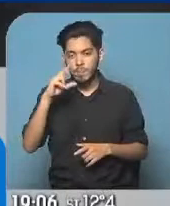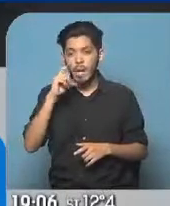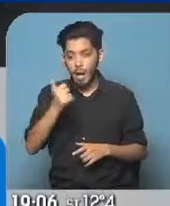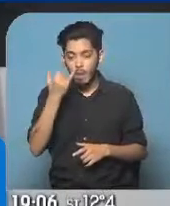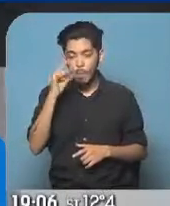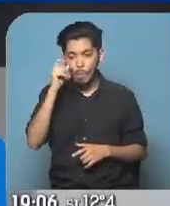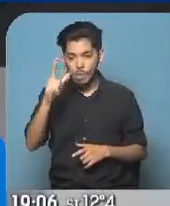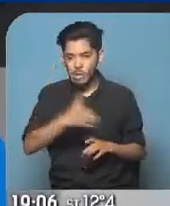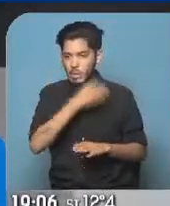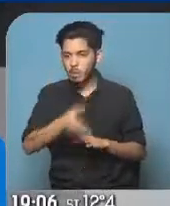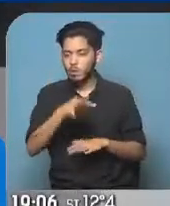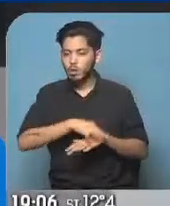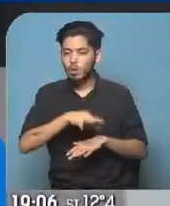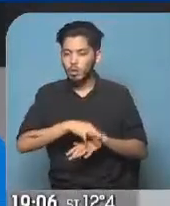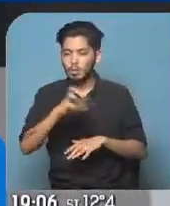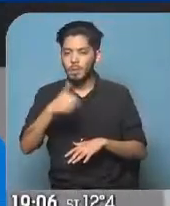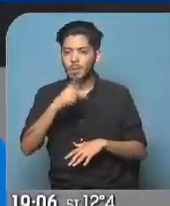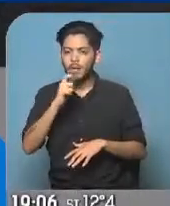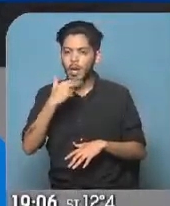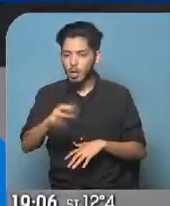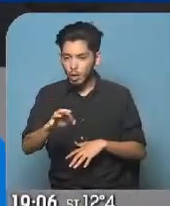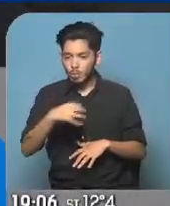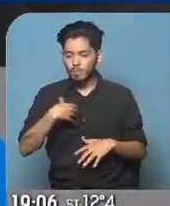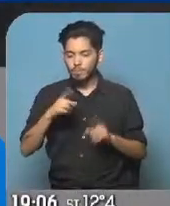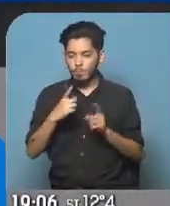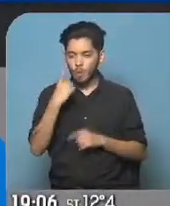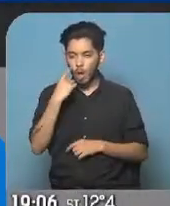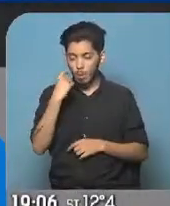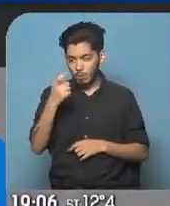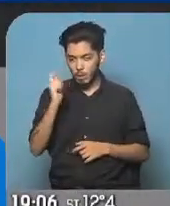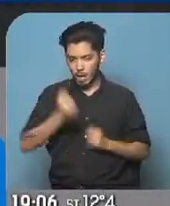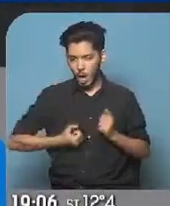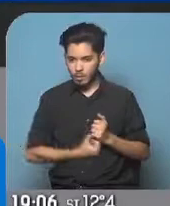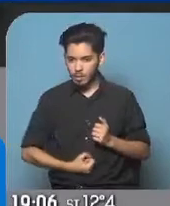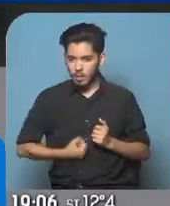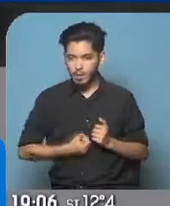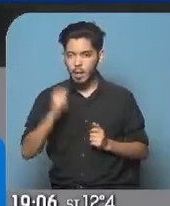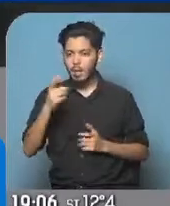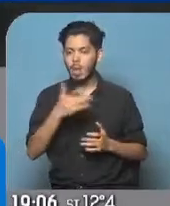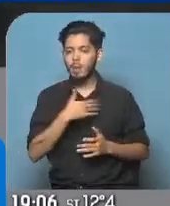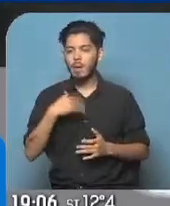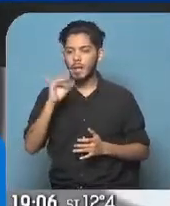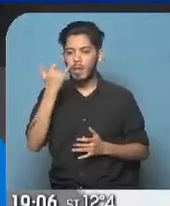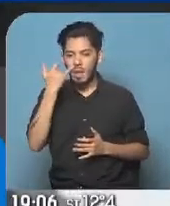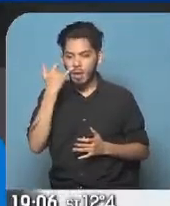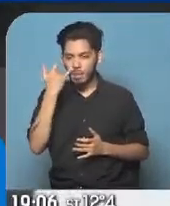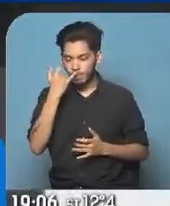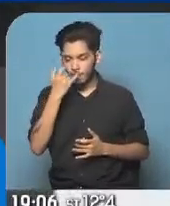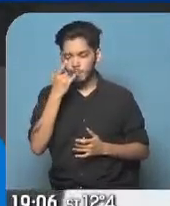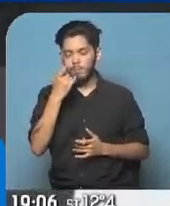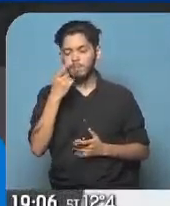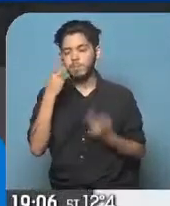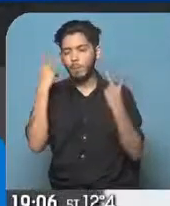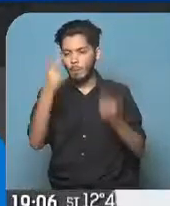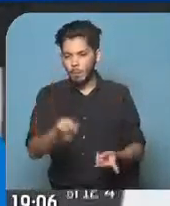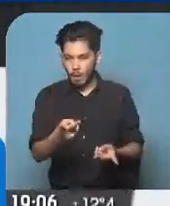ver al doctor pantano que se que era el obstetra que le iba a atender a erika en el mater dei cuando salen del mater de iban en viaje y